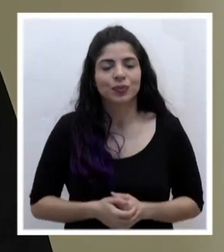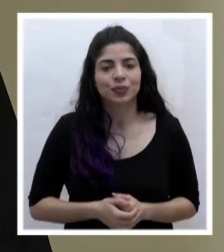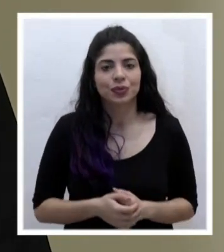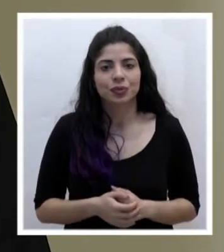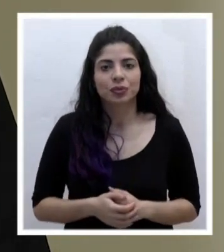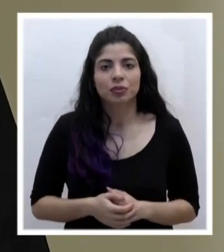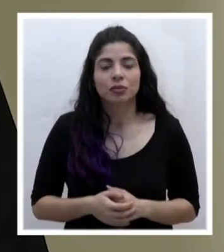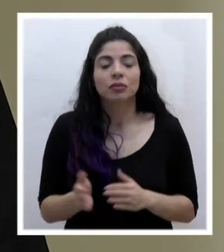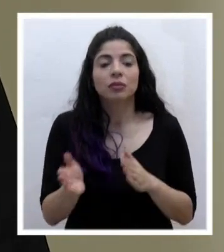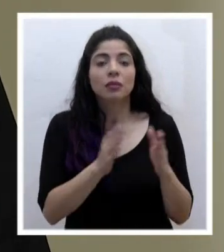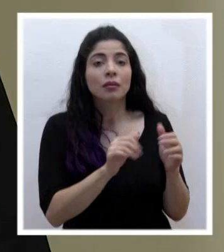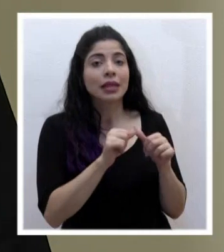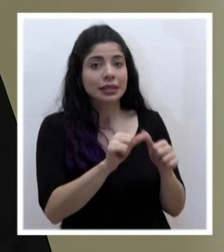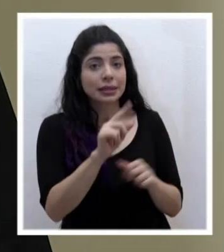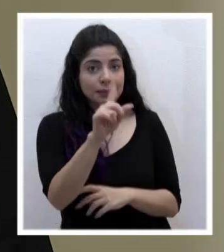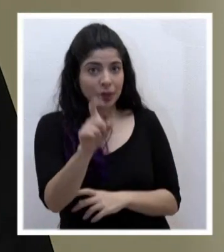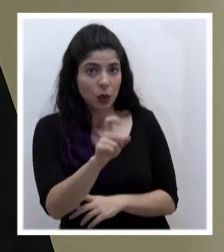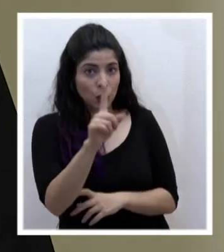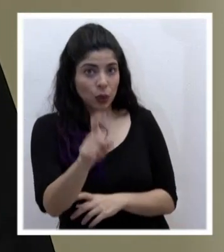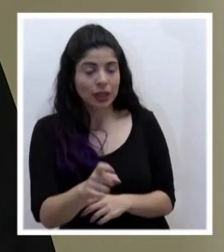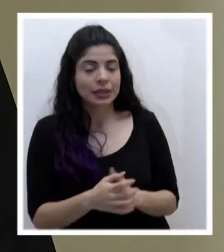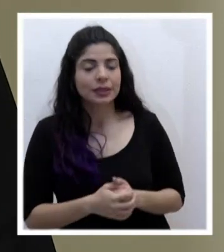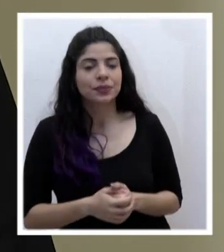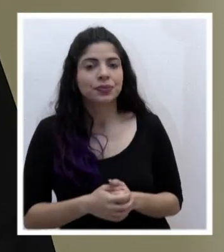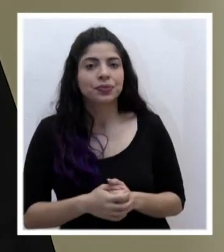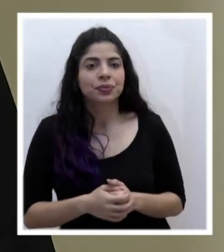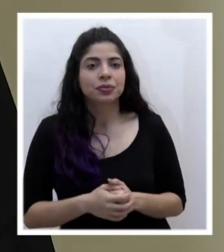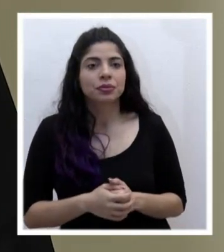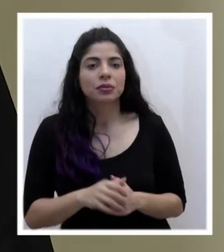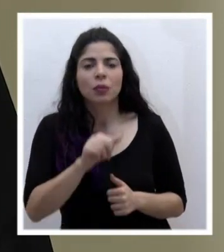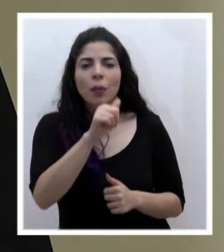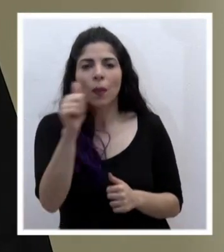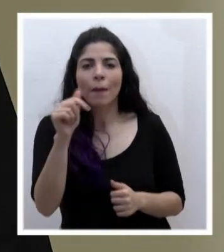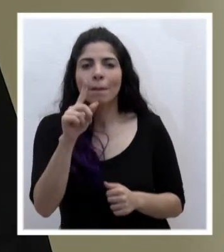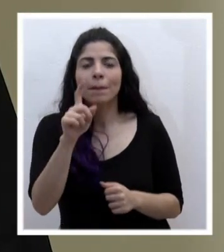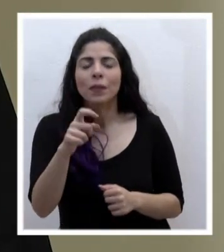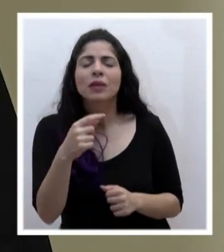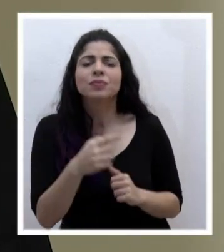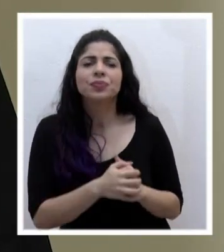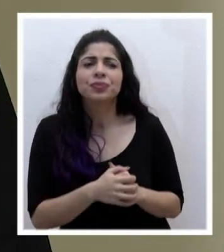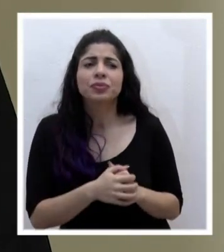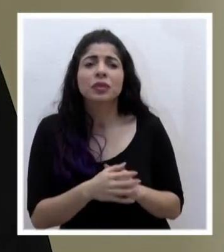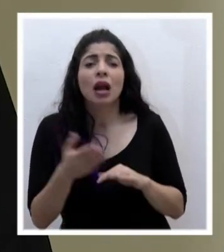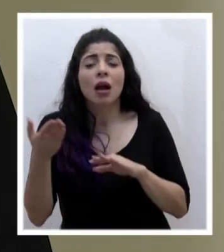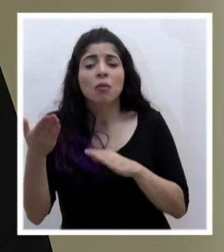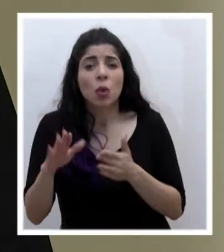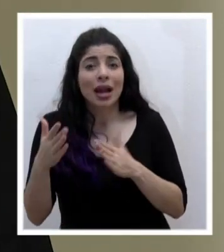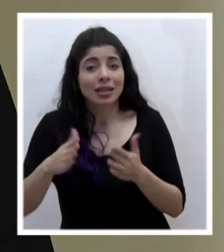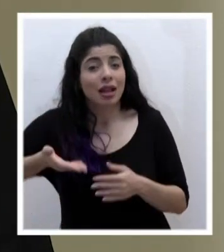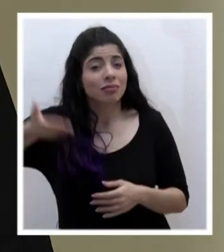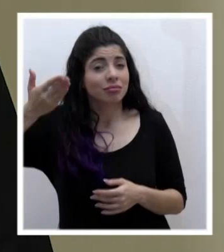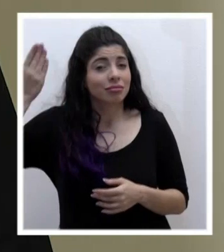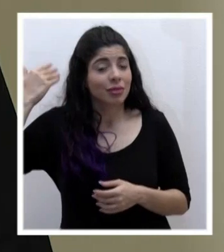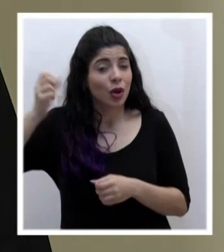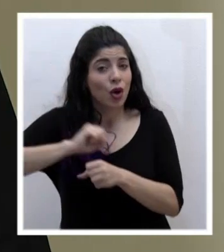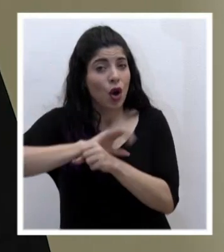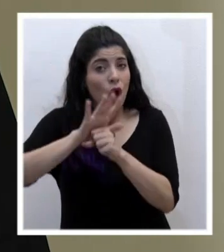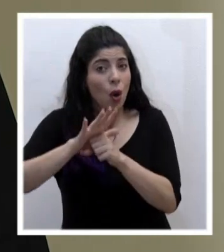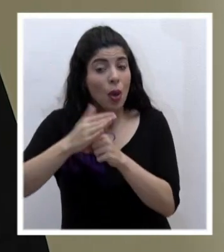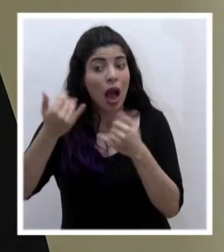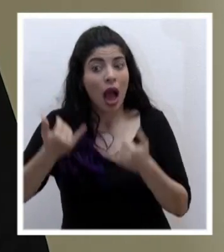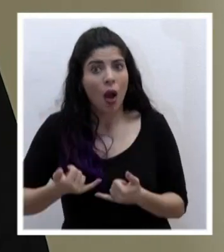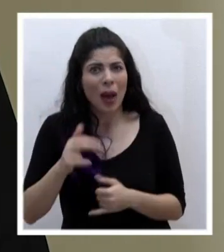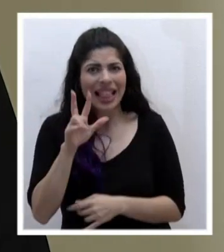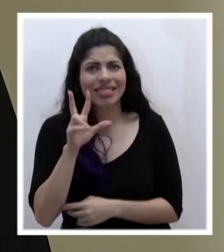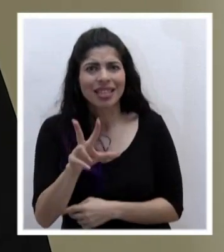Continuamos con las consultas. Las siguientes: a diferencia de las muertes anteriores por COVID-19, hay